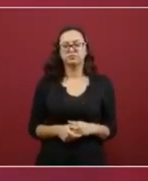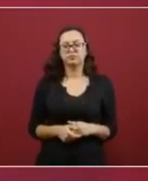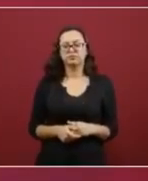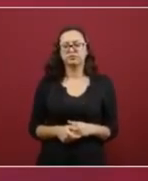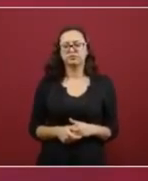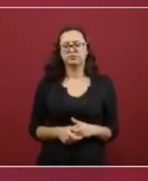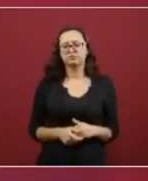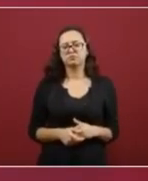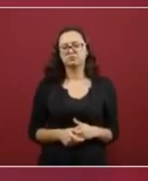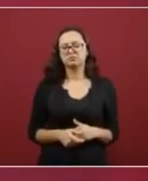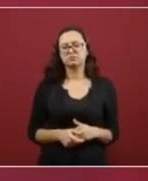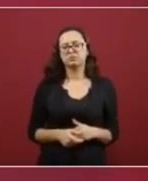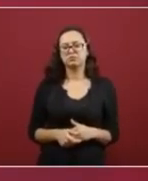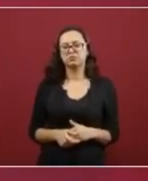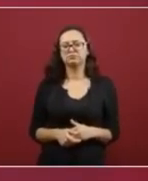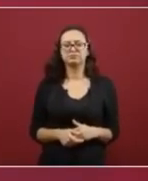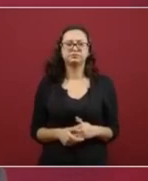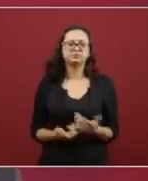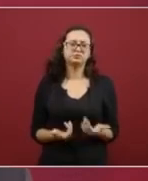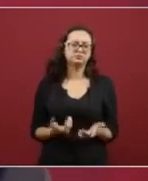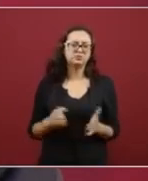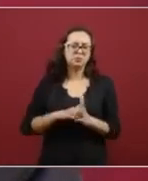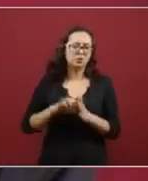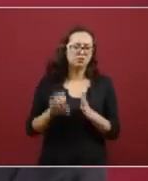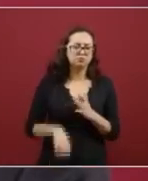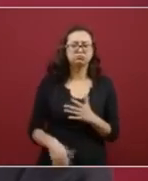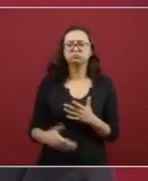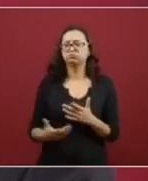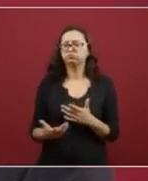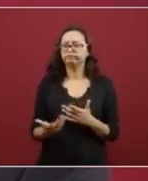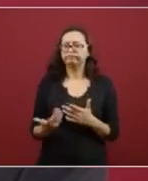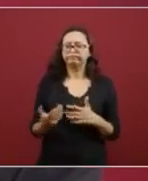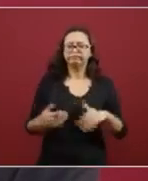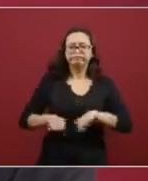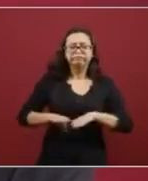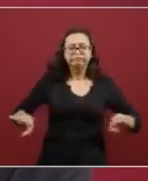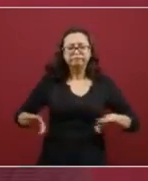Cuando no hay democracia, cuando no hay